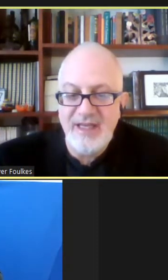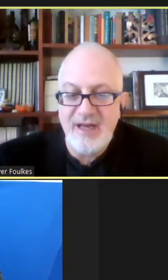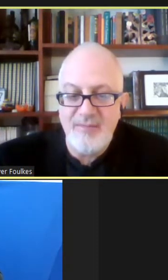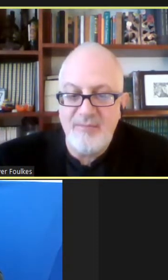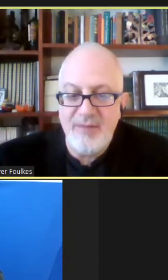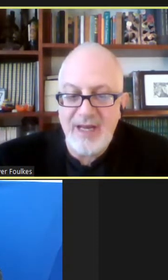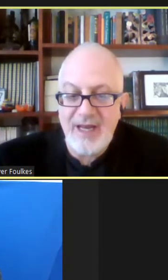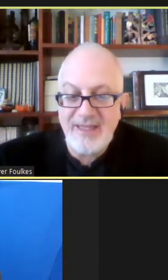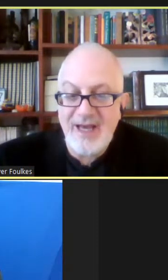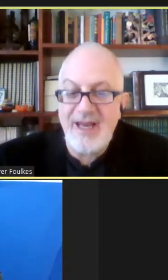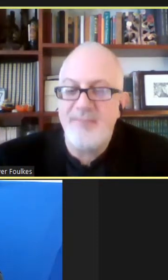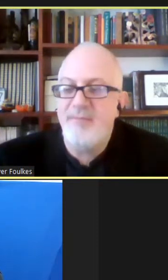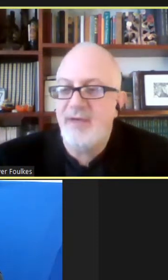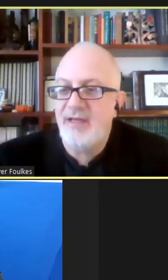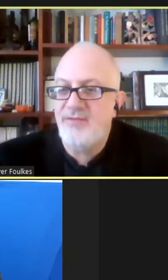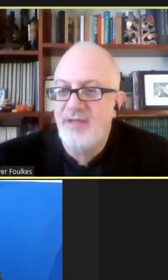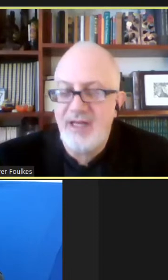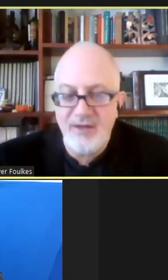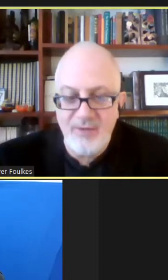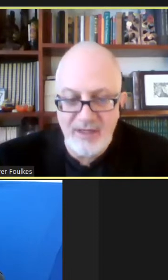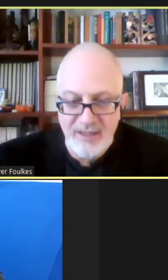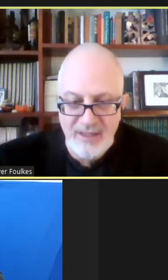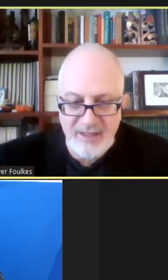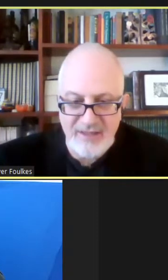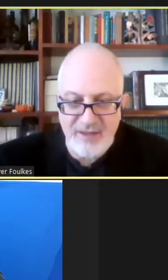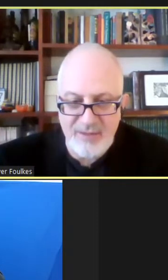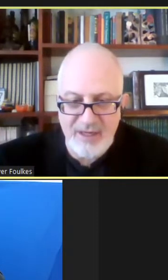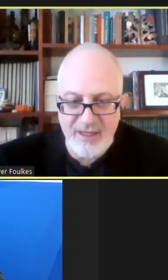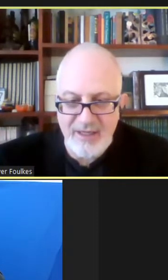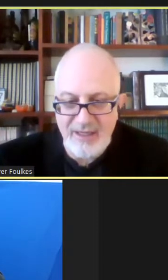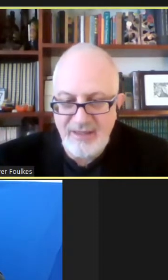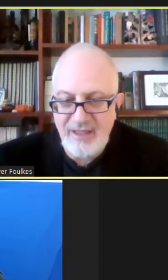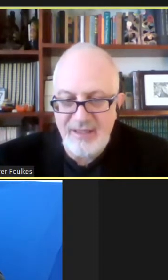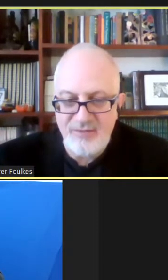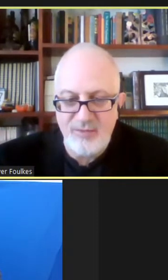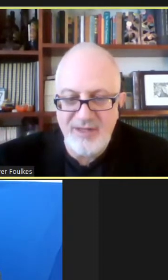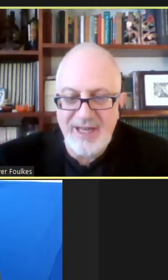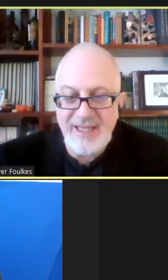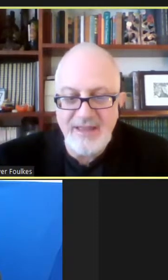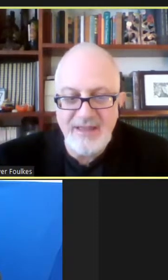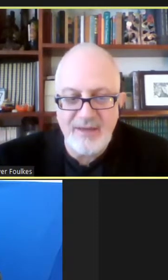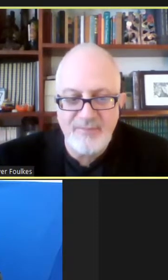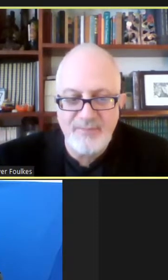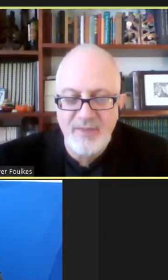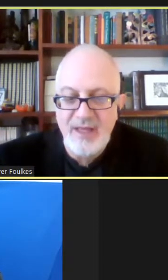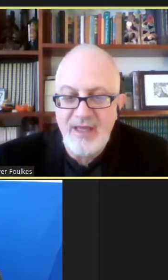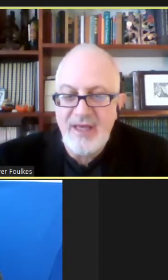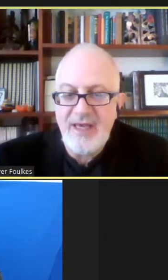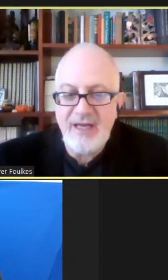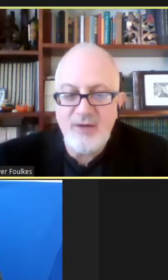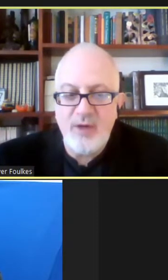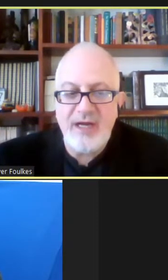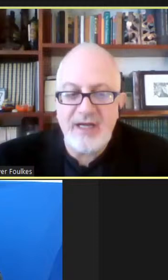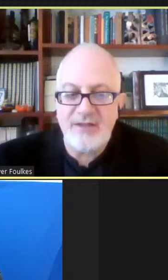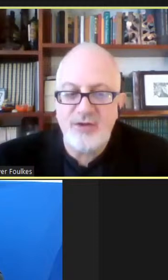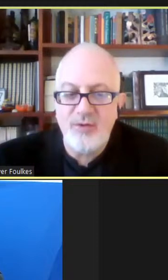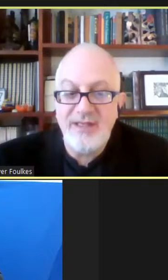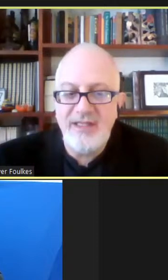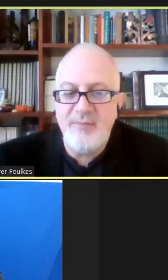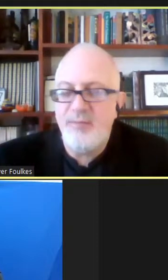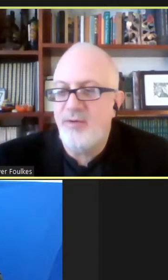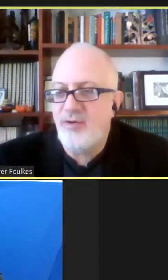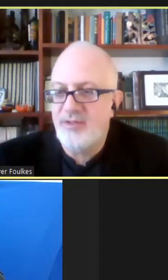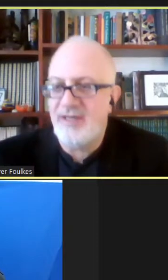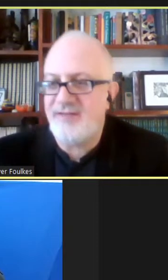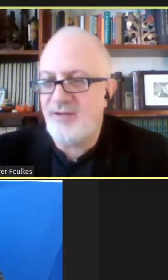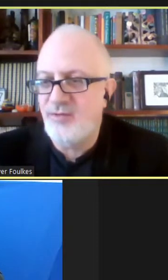y al malayalam, que es una lengua que se habla en el sur de la India. Él juega todo